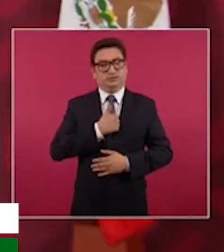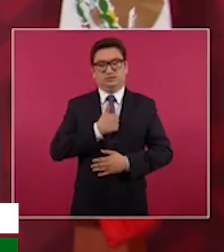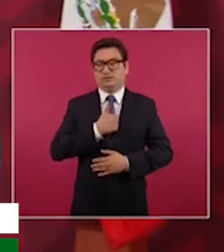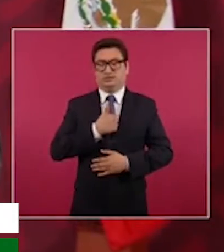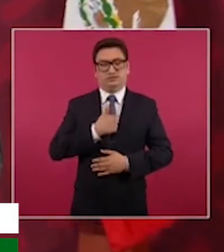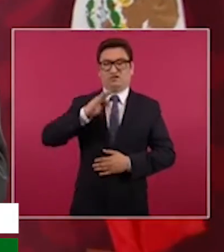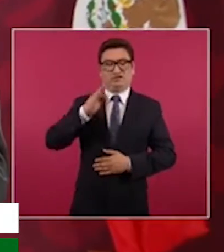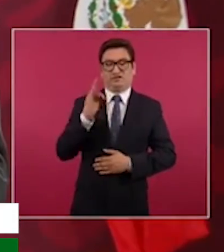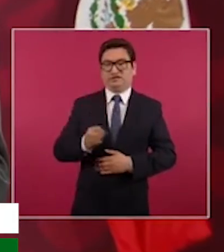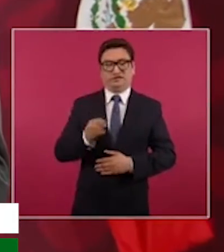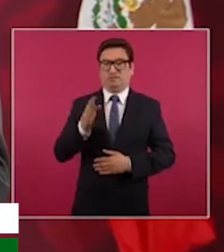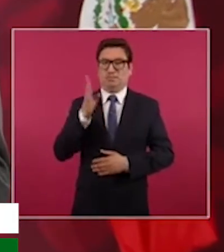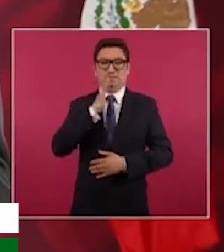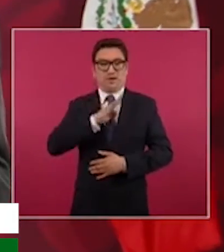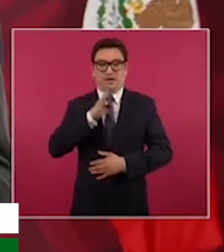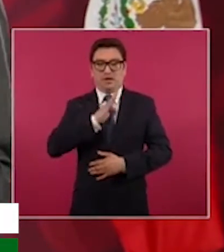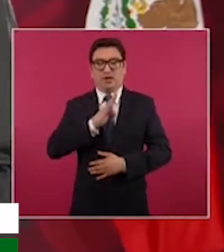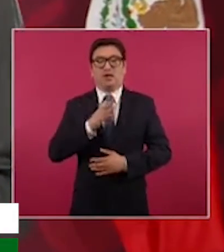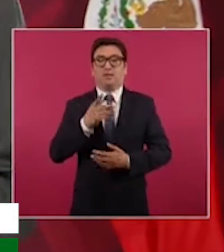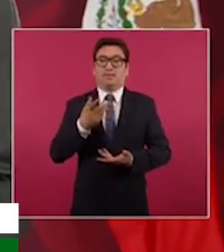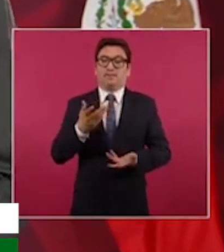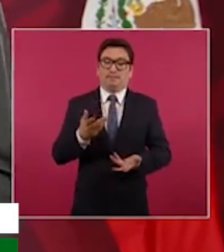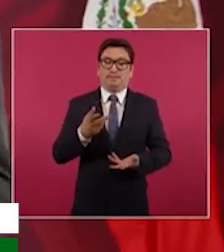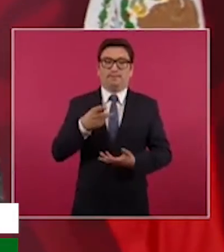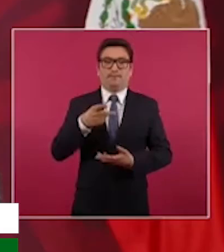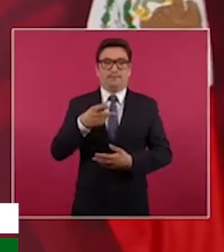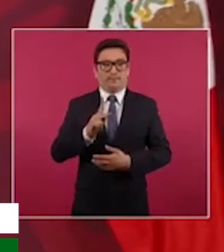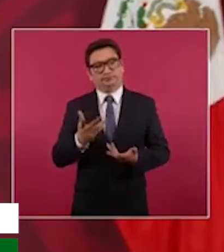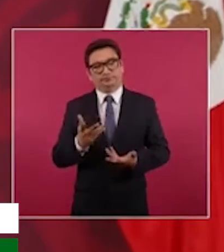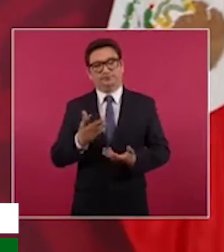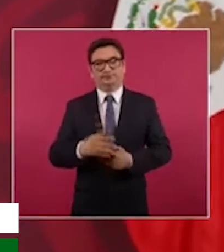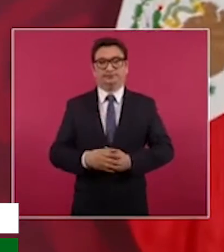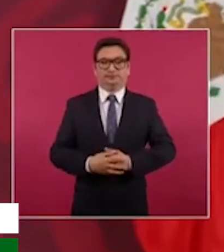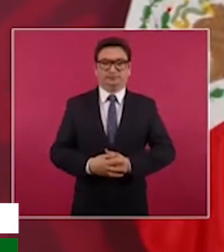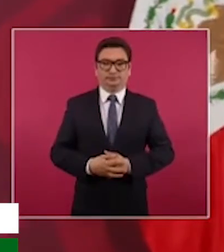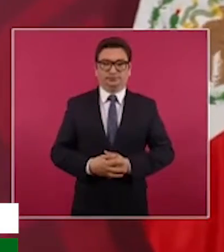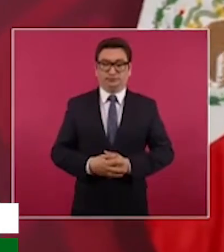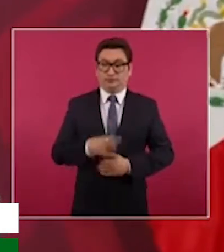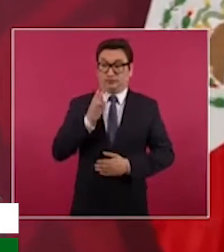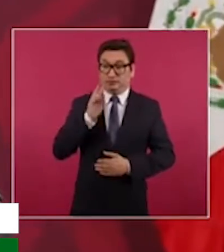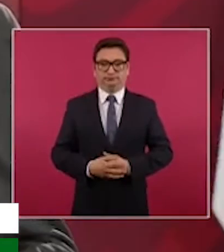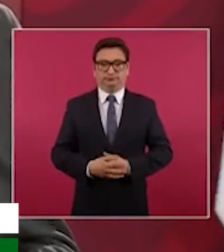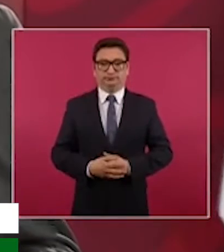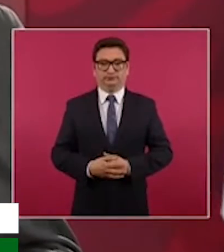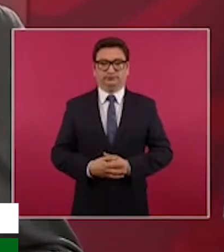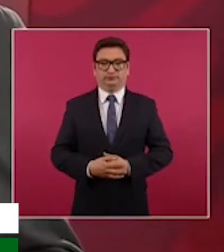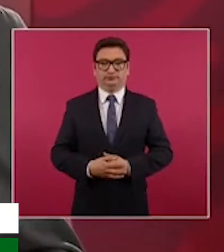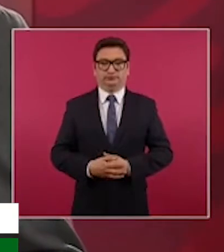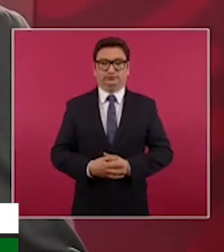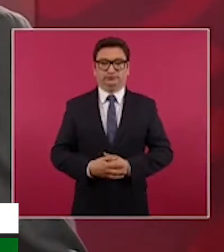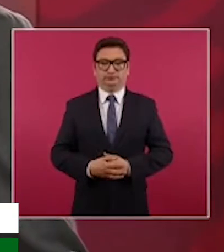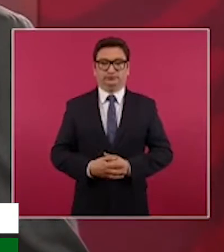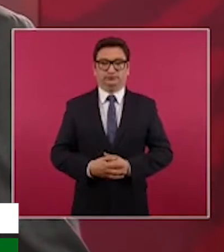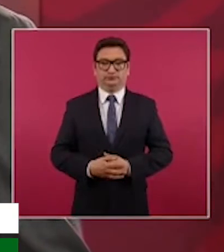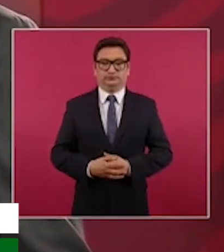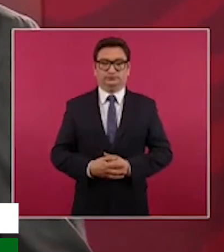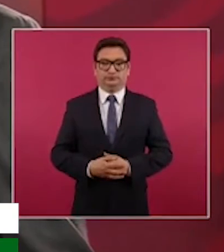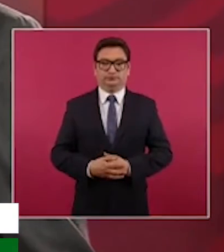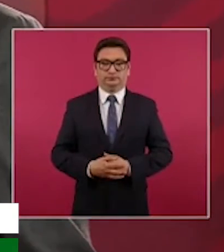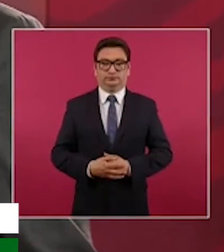reprobable, pero al mismo tiempo diría milagroso, porque está